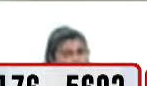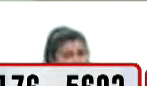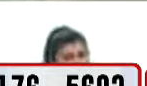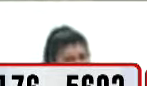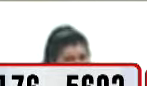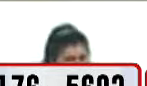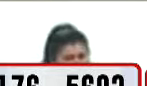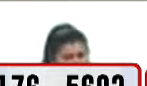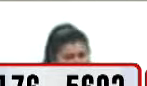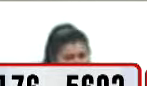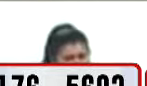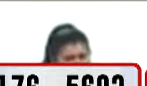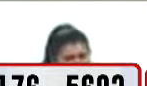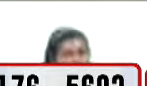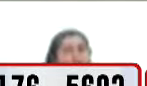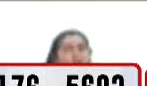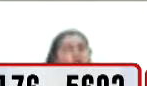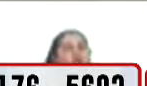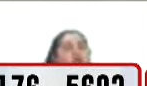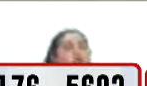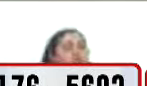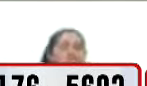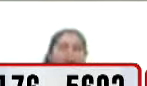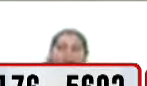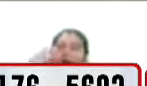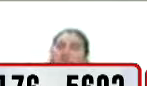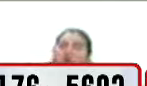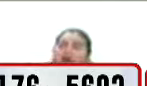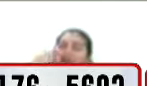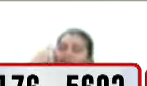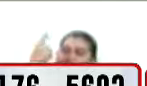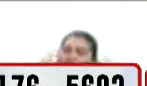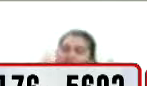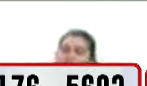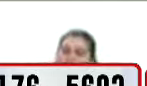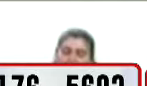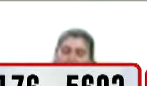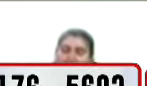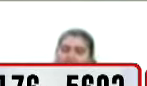de todos nosotros podemos aportar ideas concretas, no para destruirlo, sino para mejorarlo.